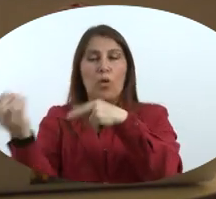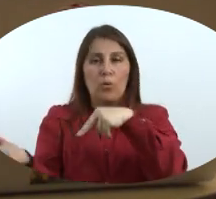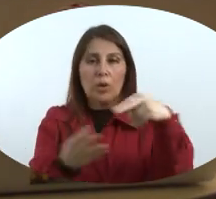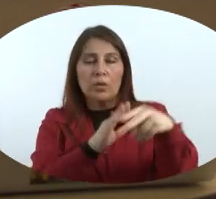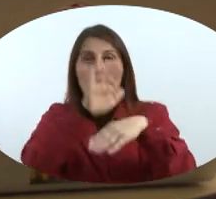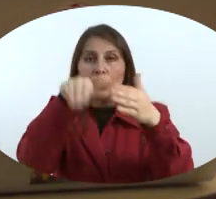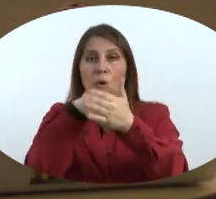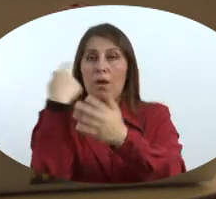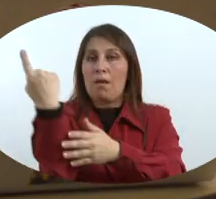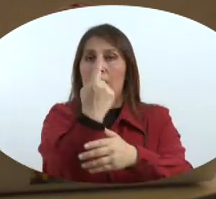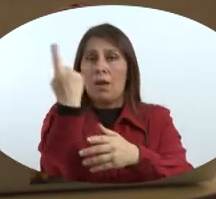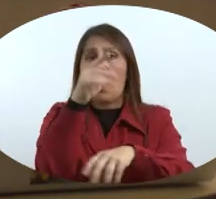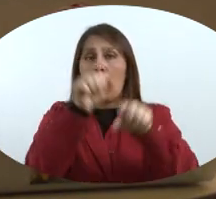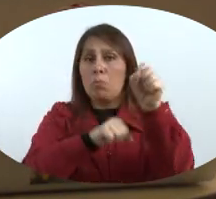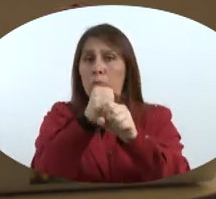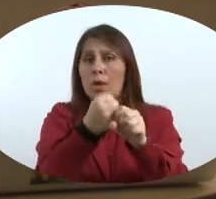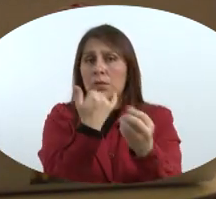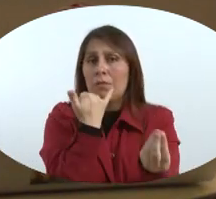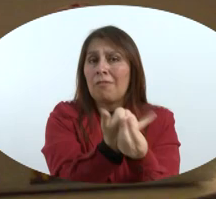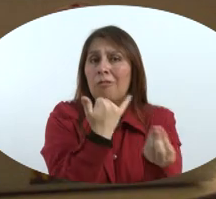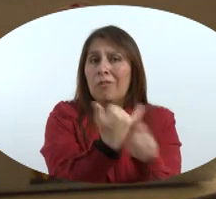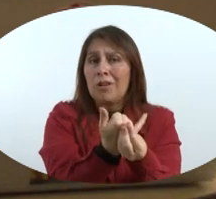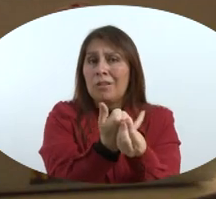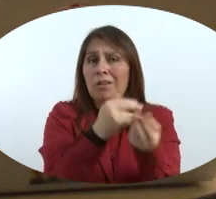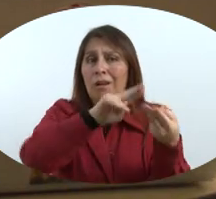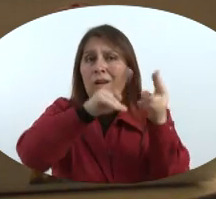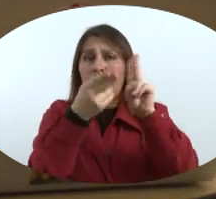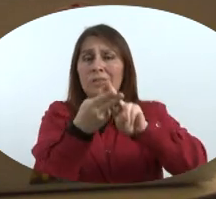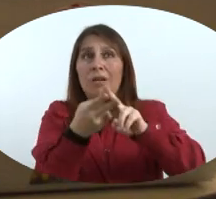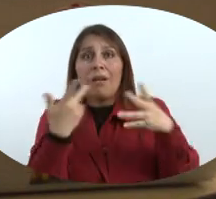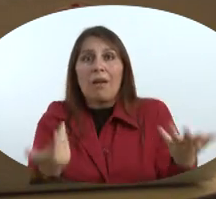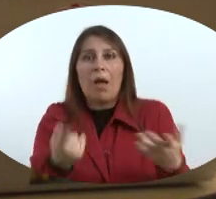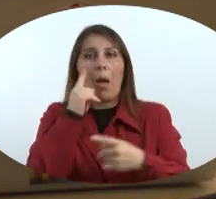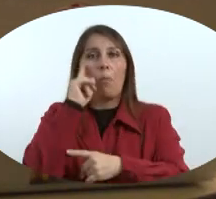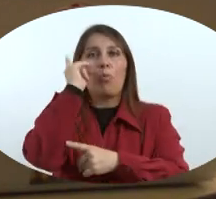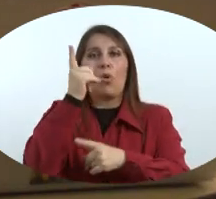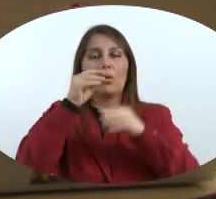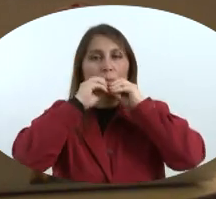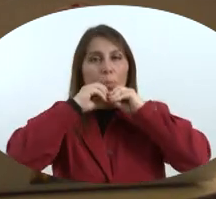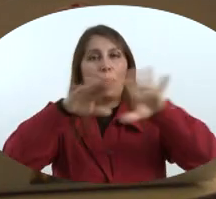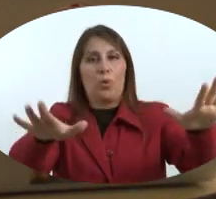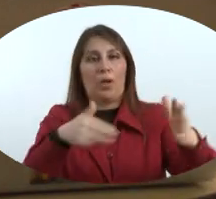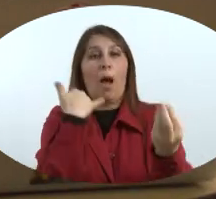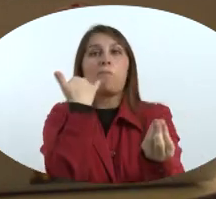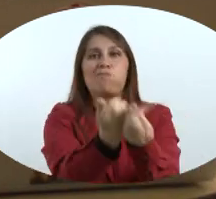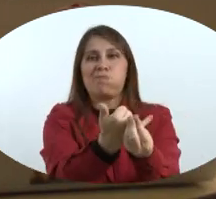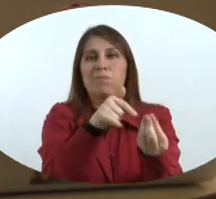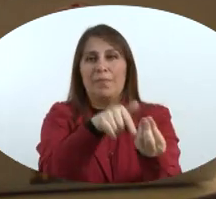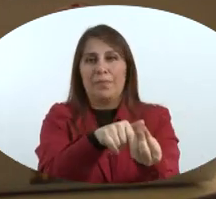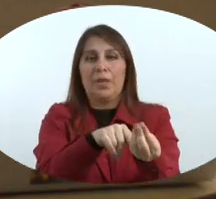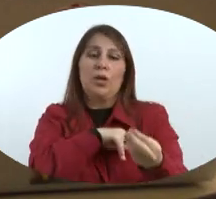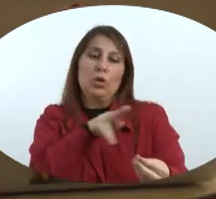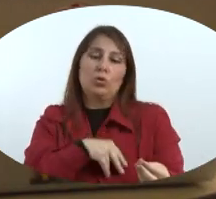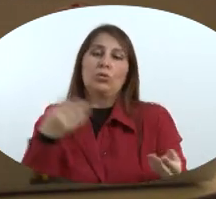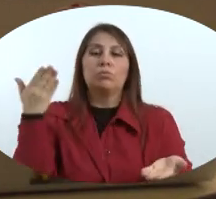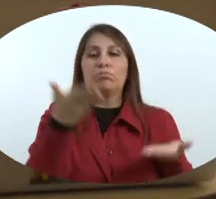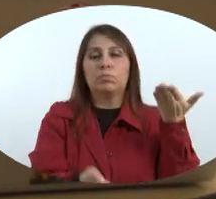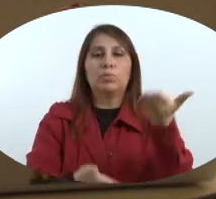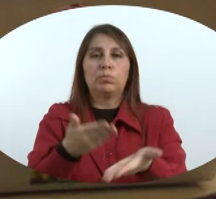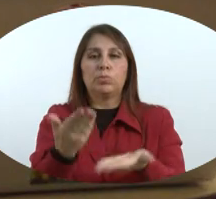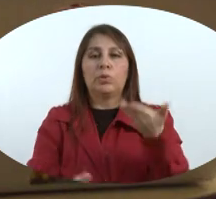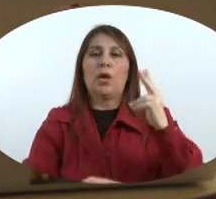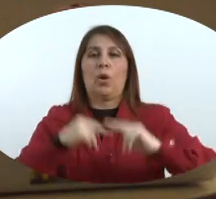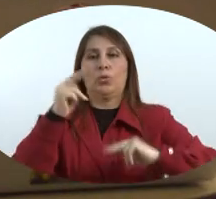sino en general educativo pueda materializarse en términos de política pública y pues nosotros aportar en la construcción académica